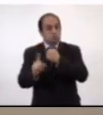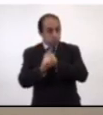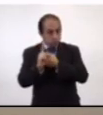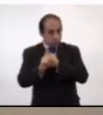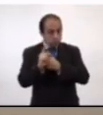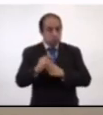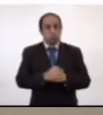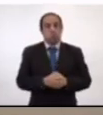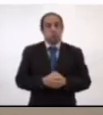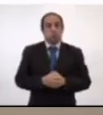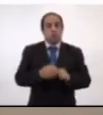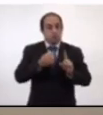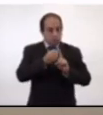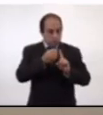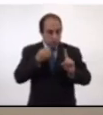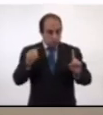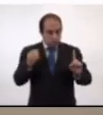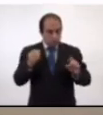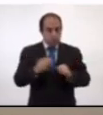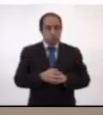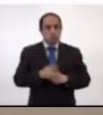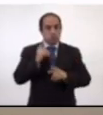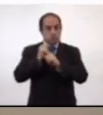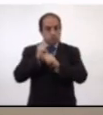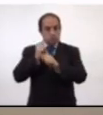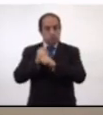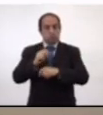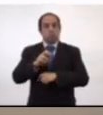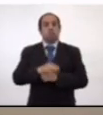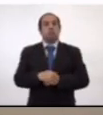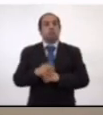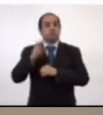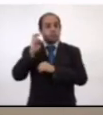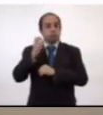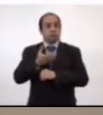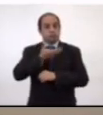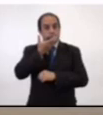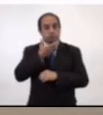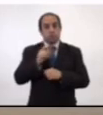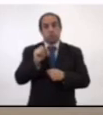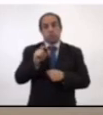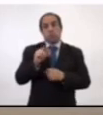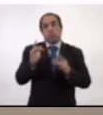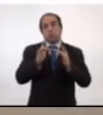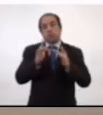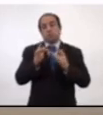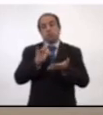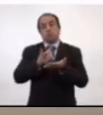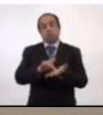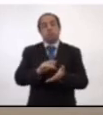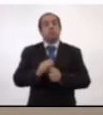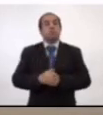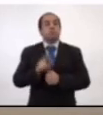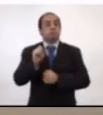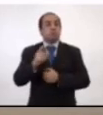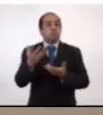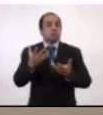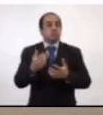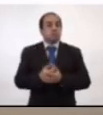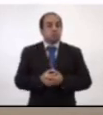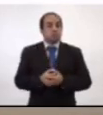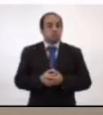de ordenamiento entre el transporte concesionado tradicional y la red que está operando, y también se